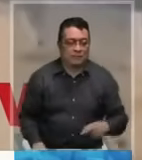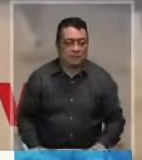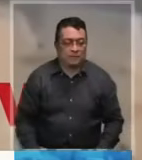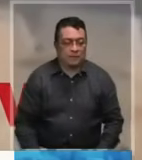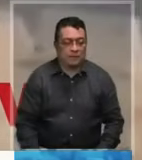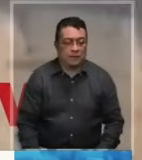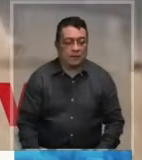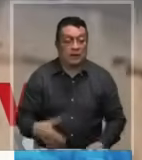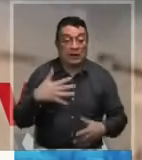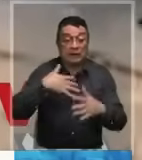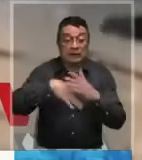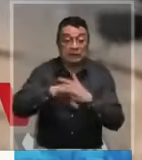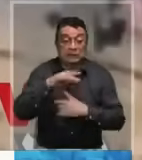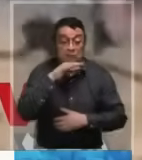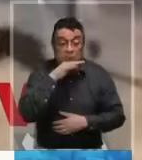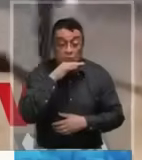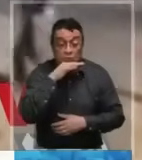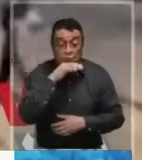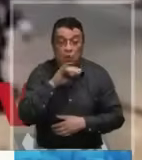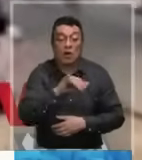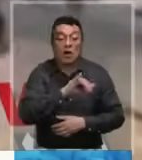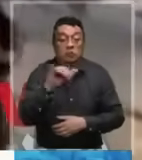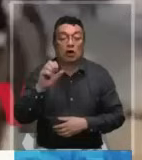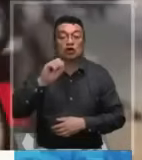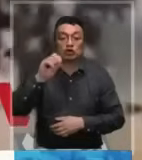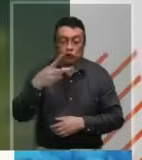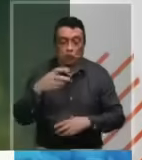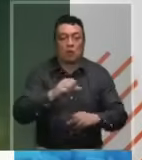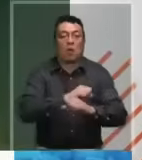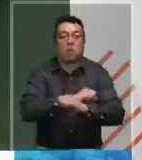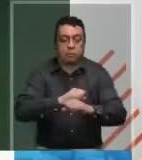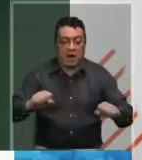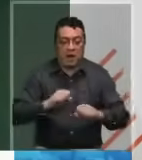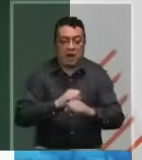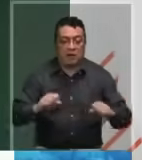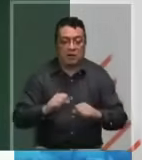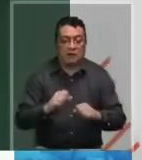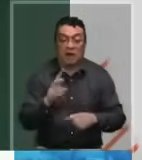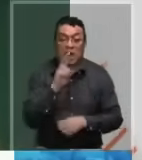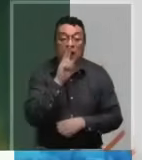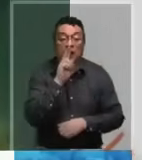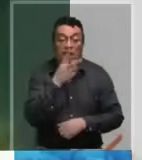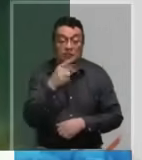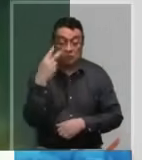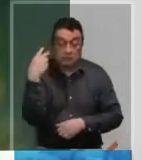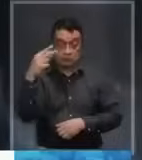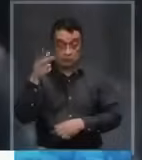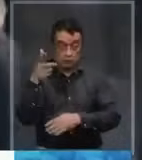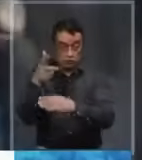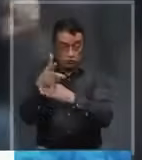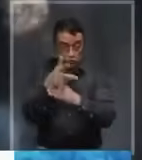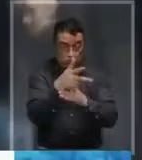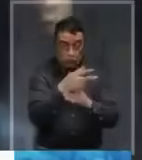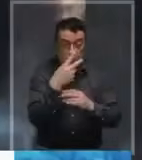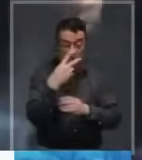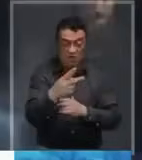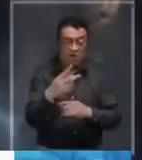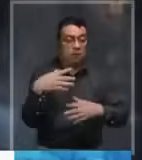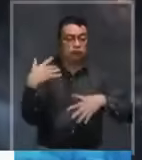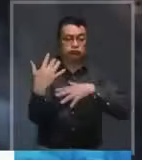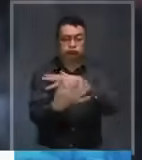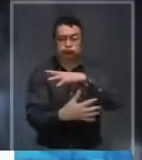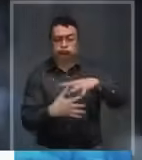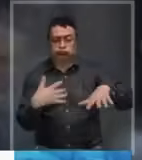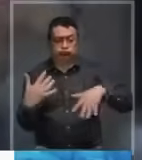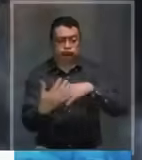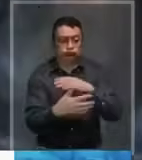A los 15 minutos se registra una segunda detonación. La televisión estatal transmitió en vivo el caos generado y el